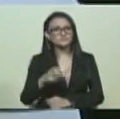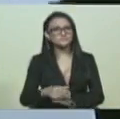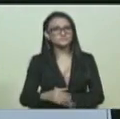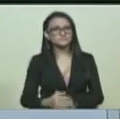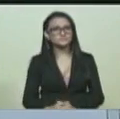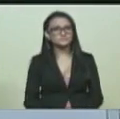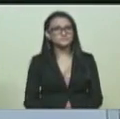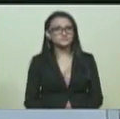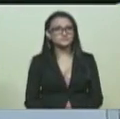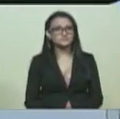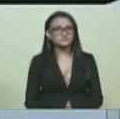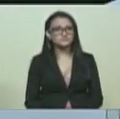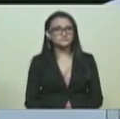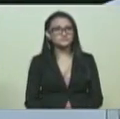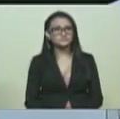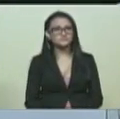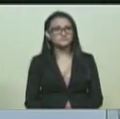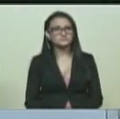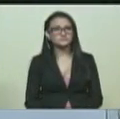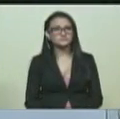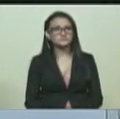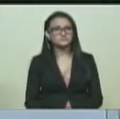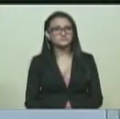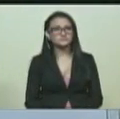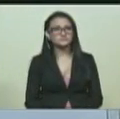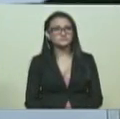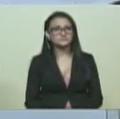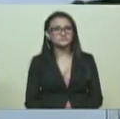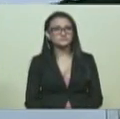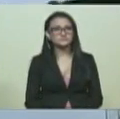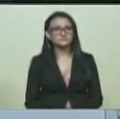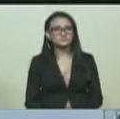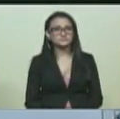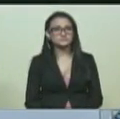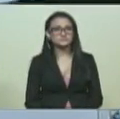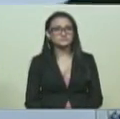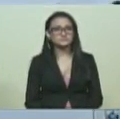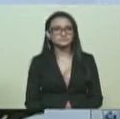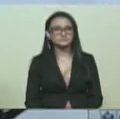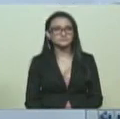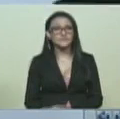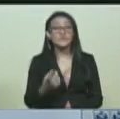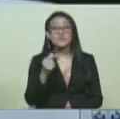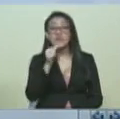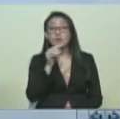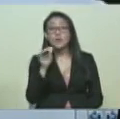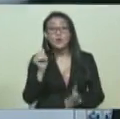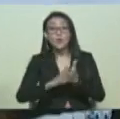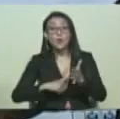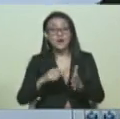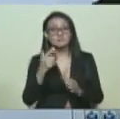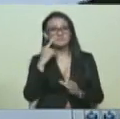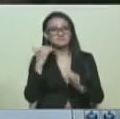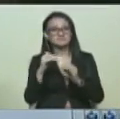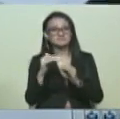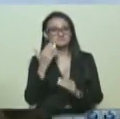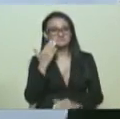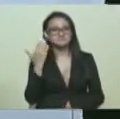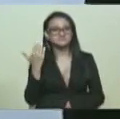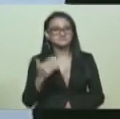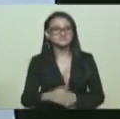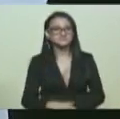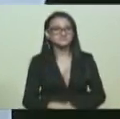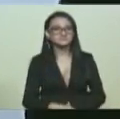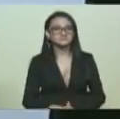en Punto Fijo, y le señala, ¿no?, Guaranao, Punto Fijo, por falta de agua, se la envía. Vamos a